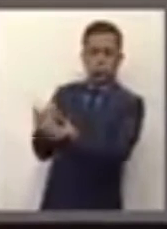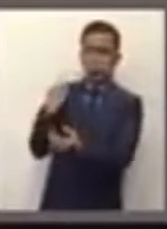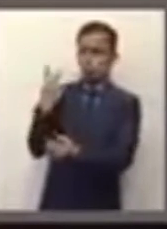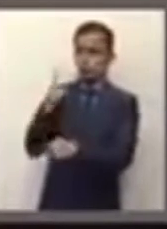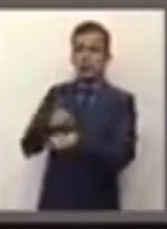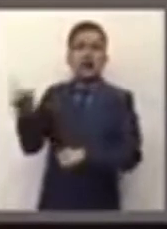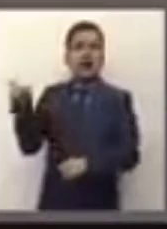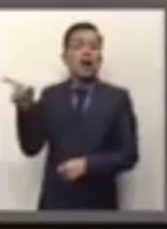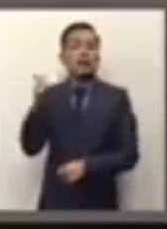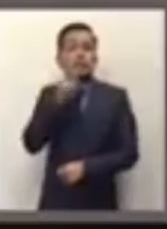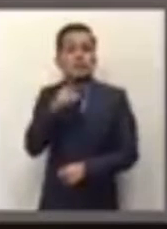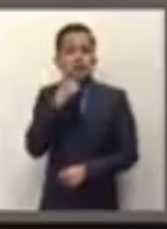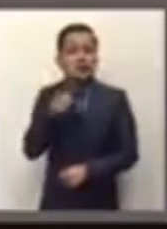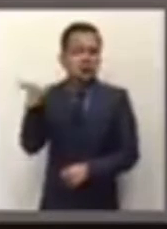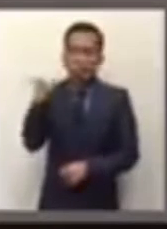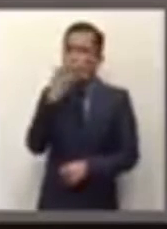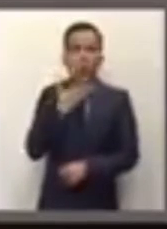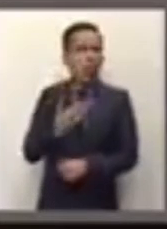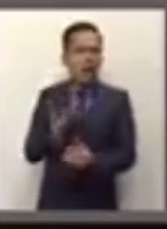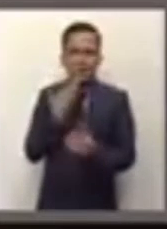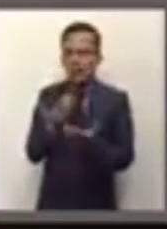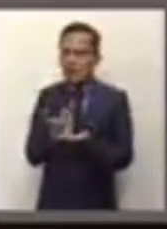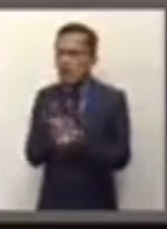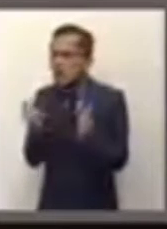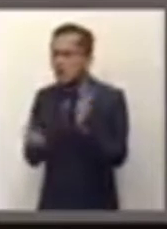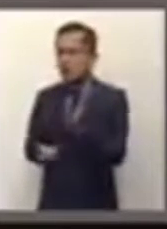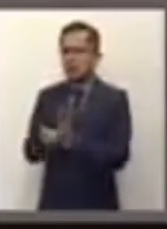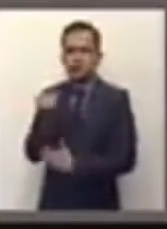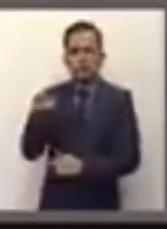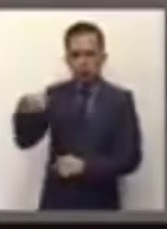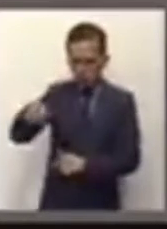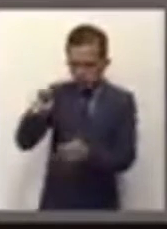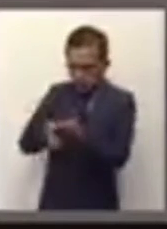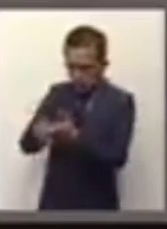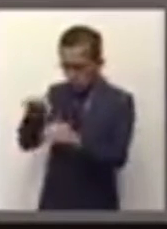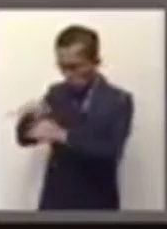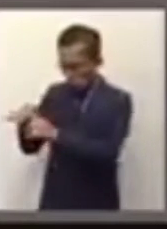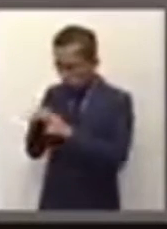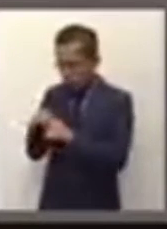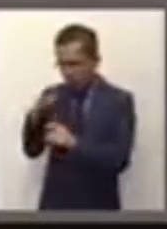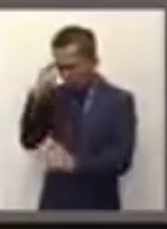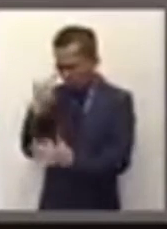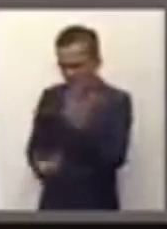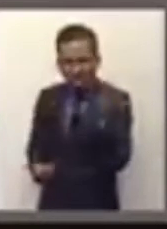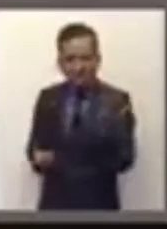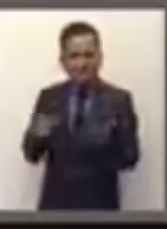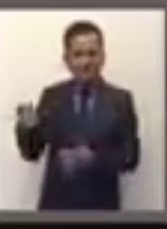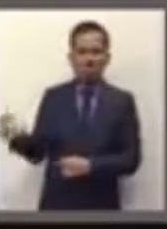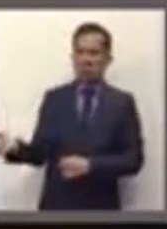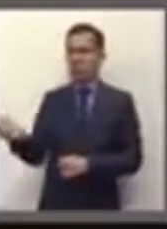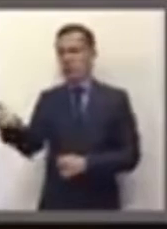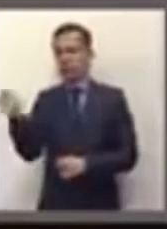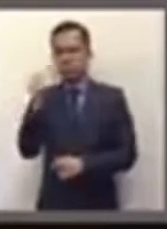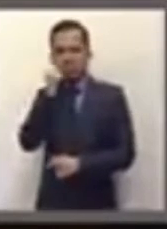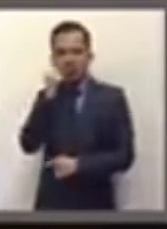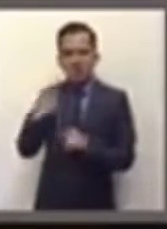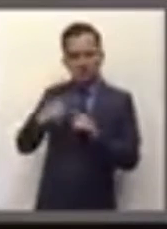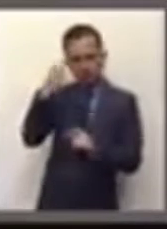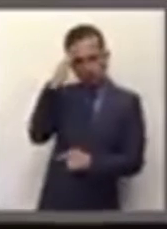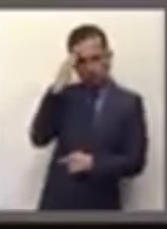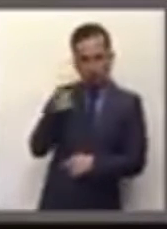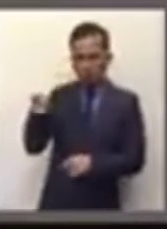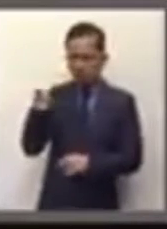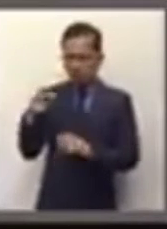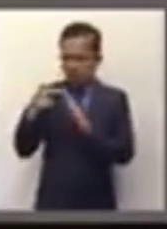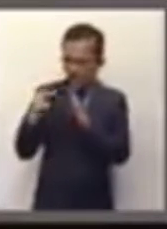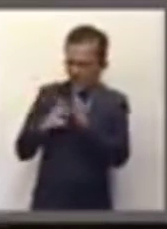son antidemocráticos, que no respetan sus elecciones internas, que imponen a su dirigente, que violan todas las